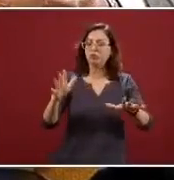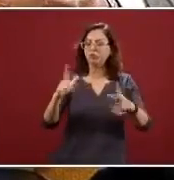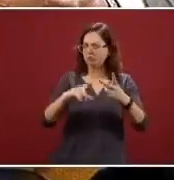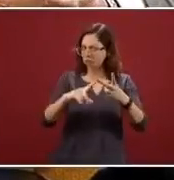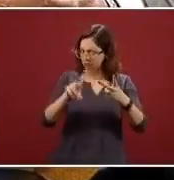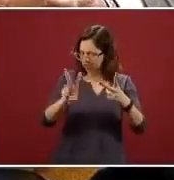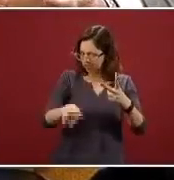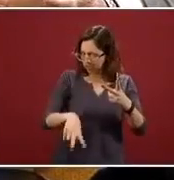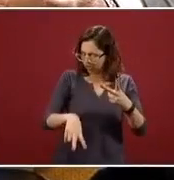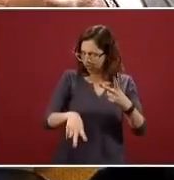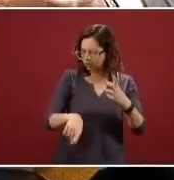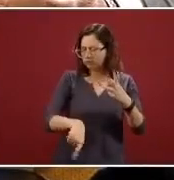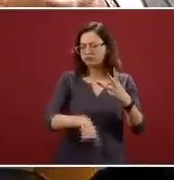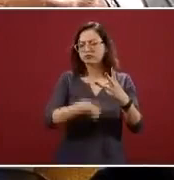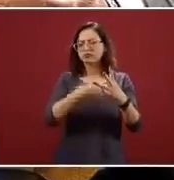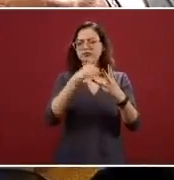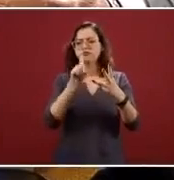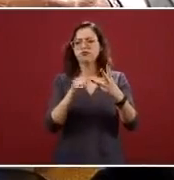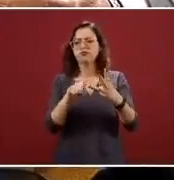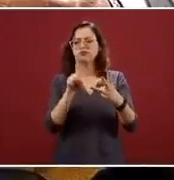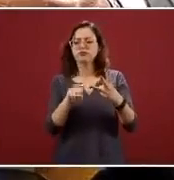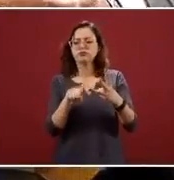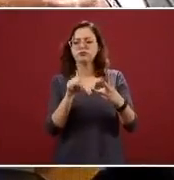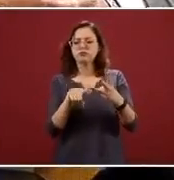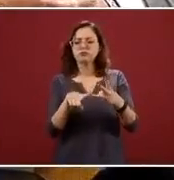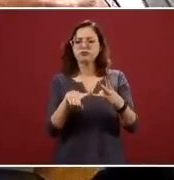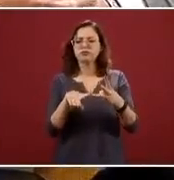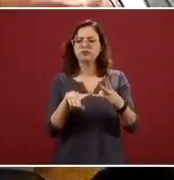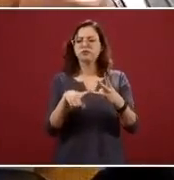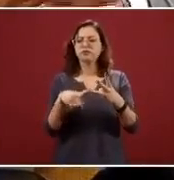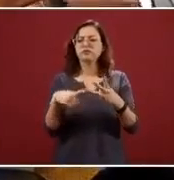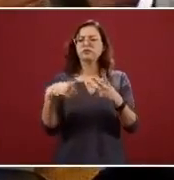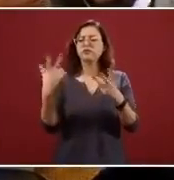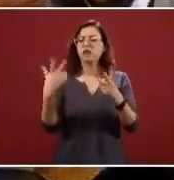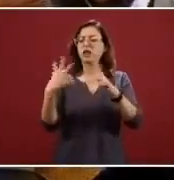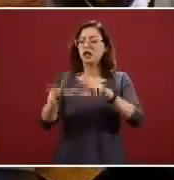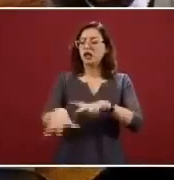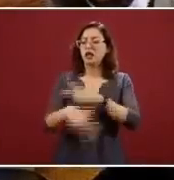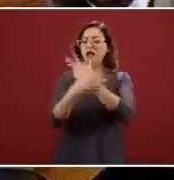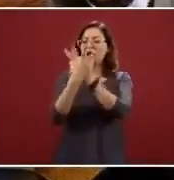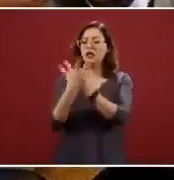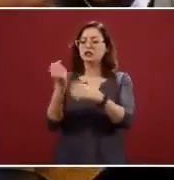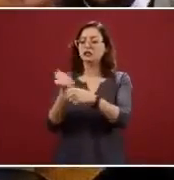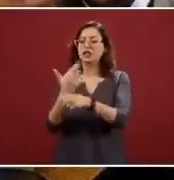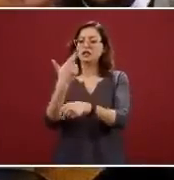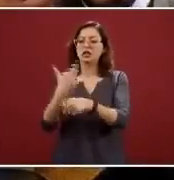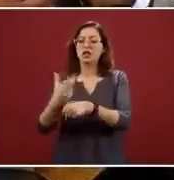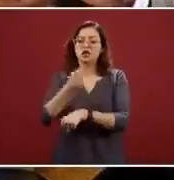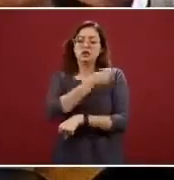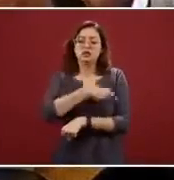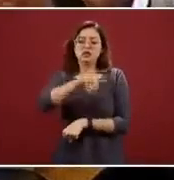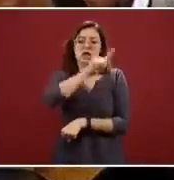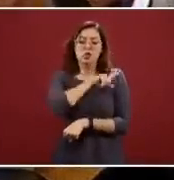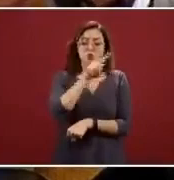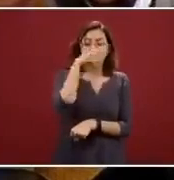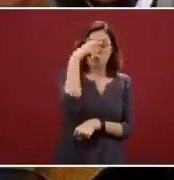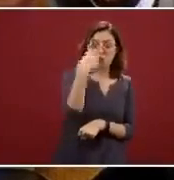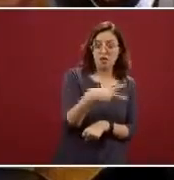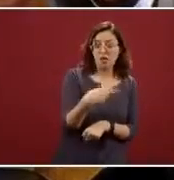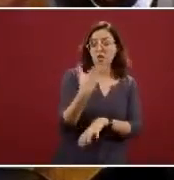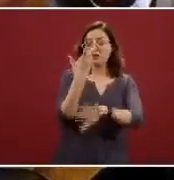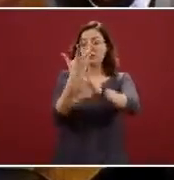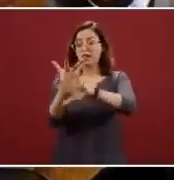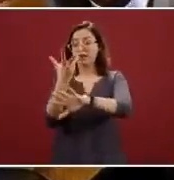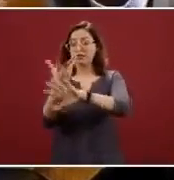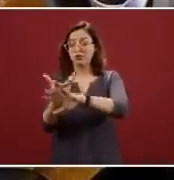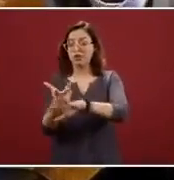pueden comentar de la reunión o la videoconferencia, la llamada que tuvieron los secretarios de Salud de México, Estados Unidos y la